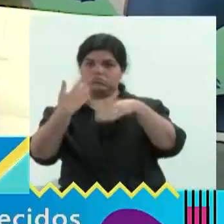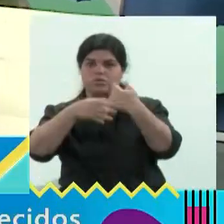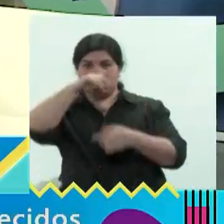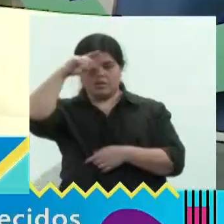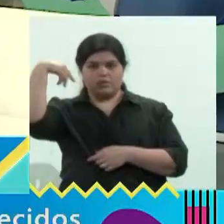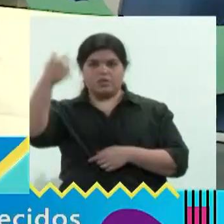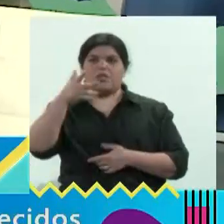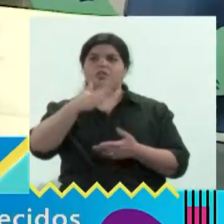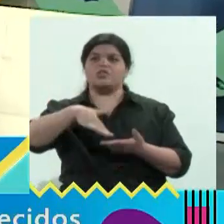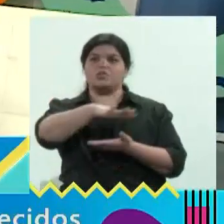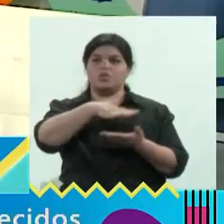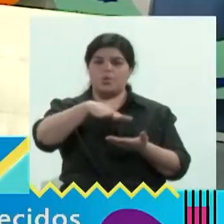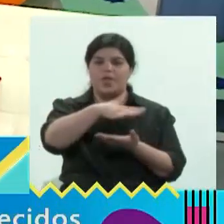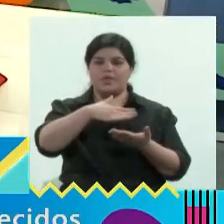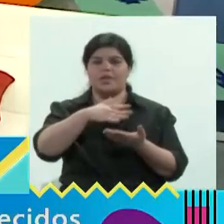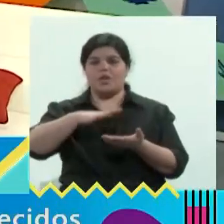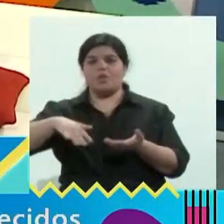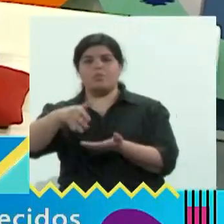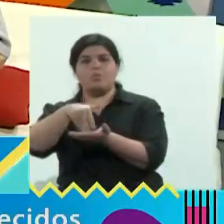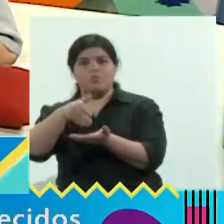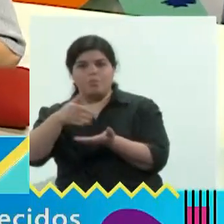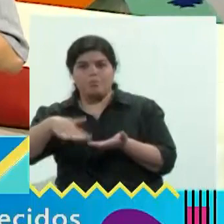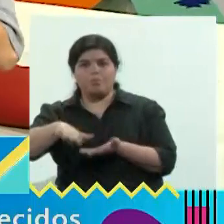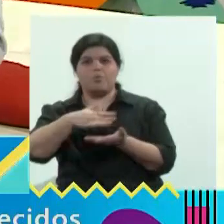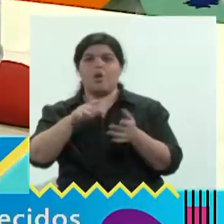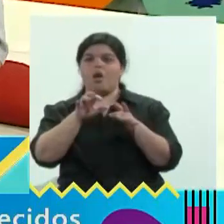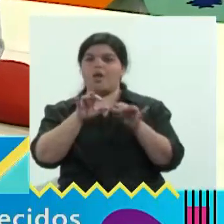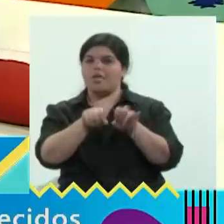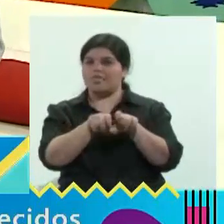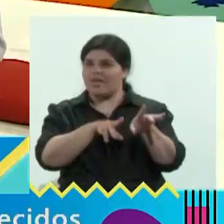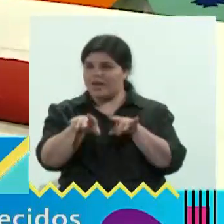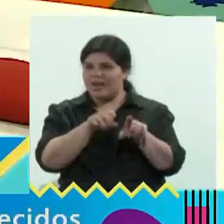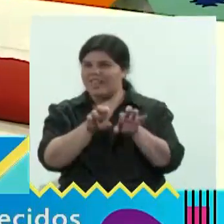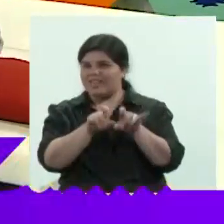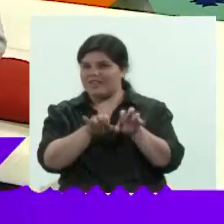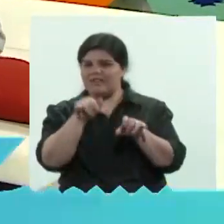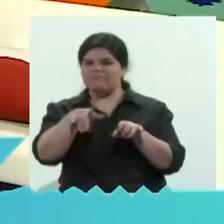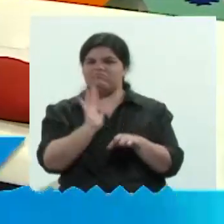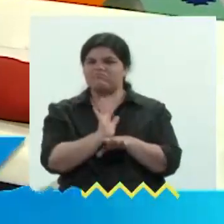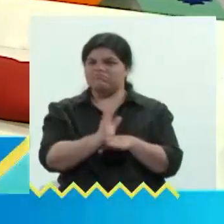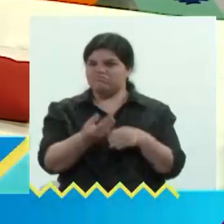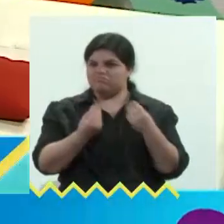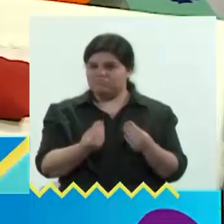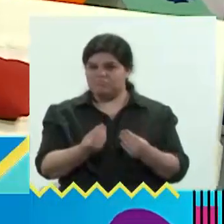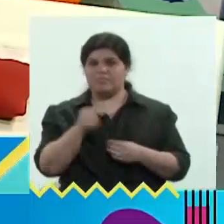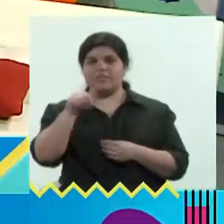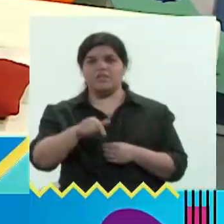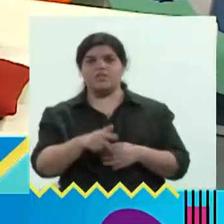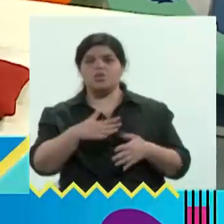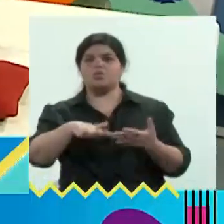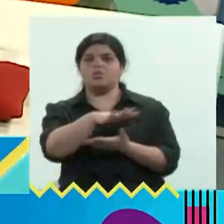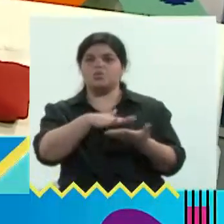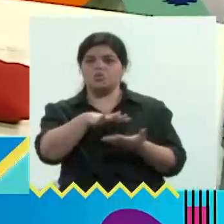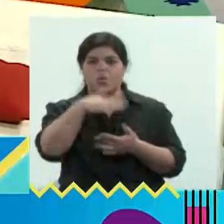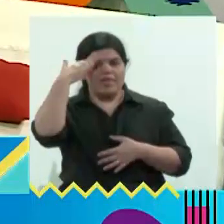ciudad y territorio virtual. ¿Qué es eso? Bueno, vamos a intentar ir hacia esos conceptos, ¿sí? Mucho tiene que ver la ciudad inteligente, un concepto